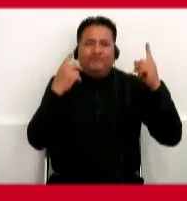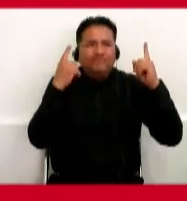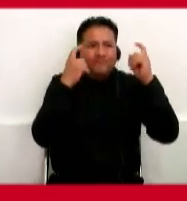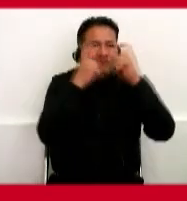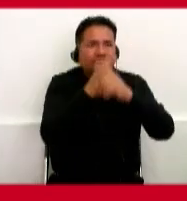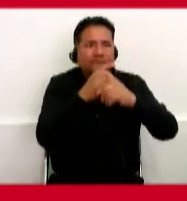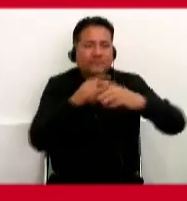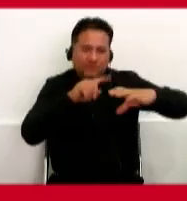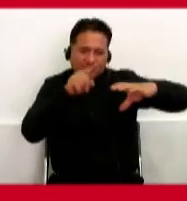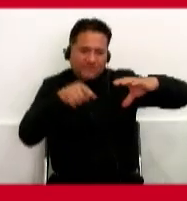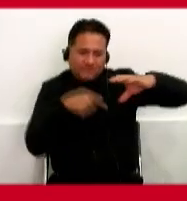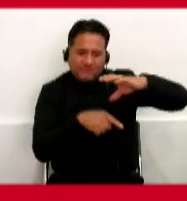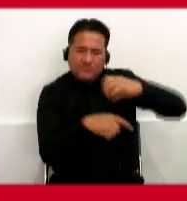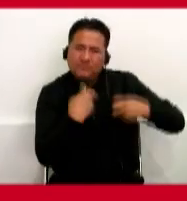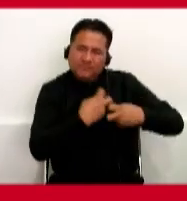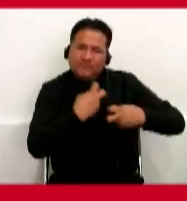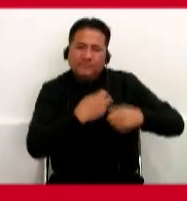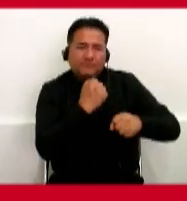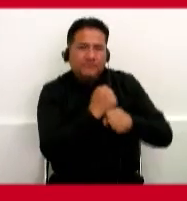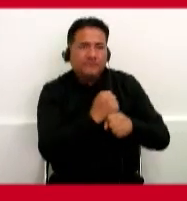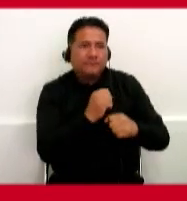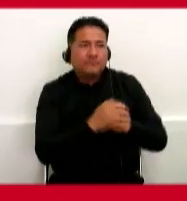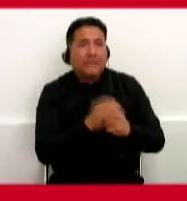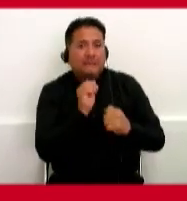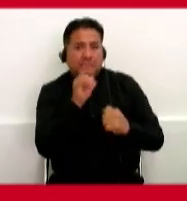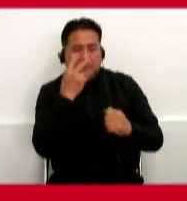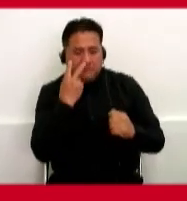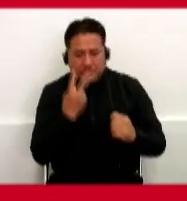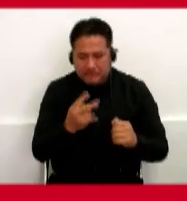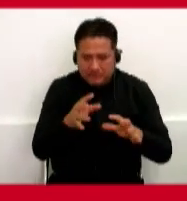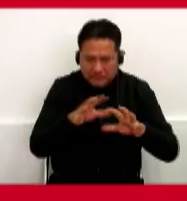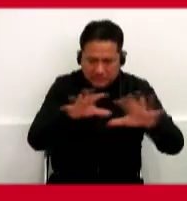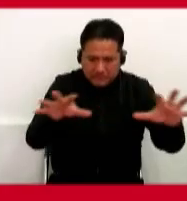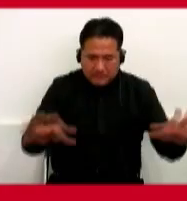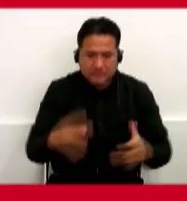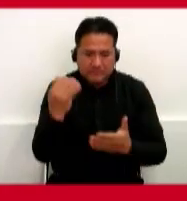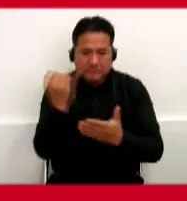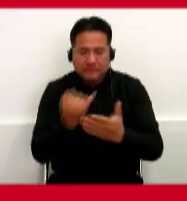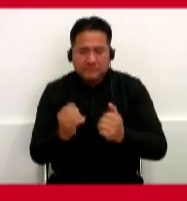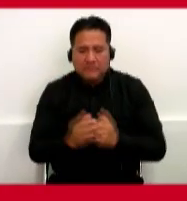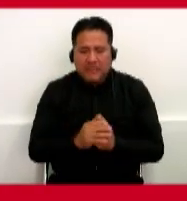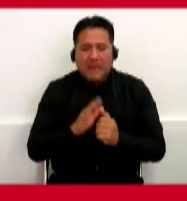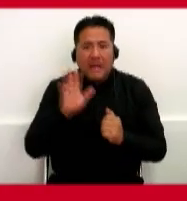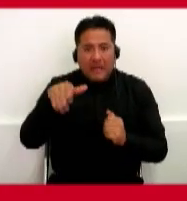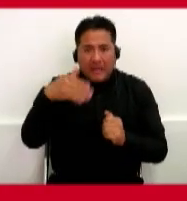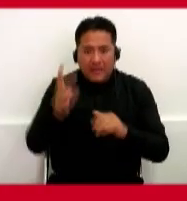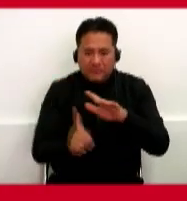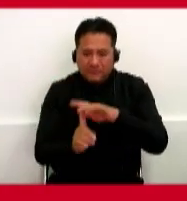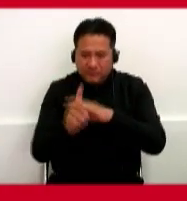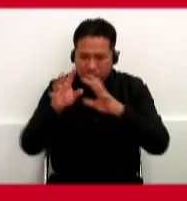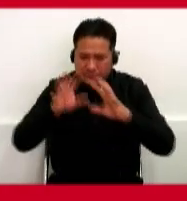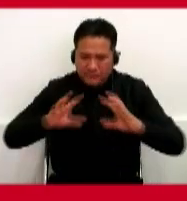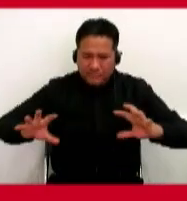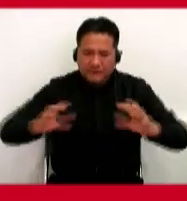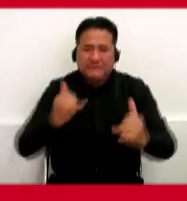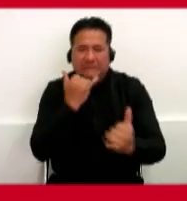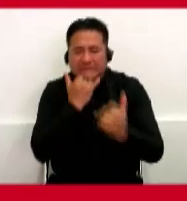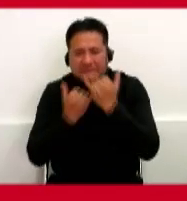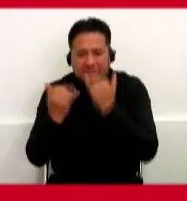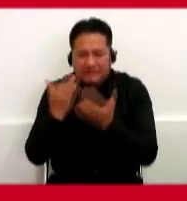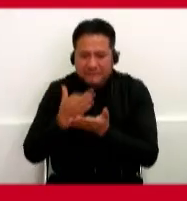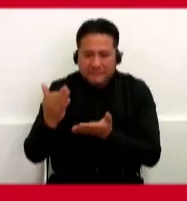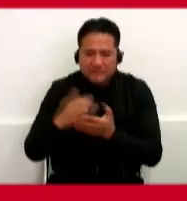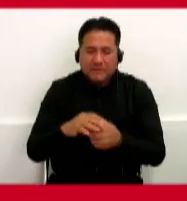gráfica, en una sección transversal que hemos generado hacia Andaichagua, tenemos la presencia de una serie de fallas mayores, que algunas